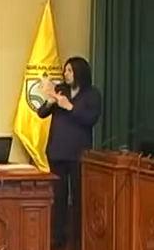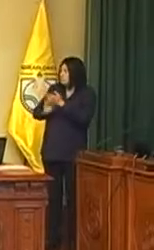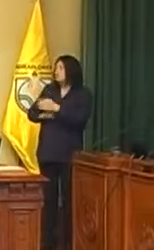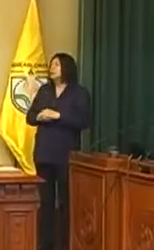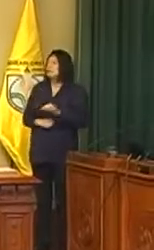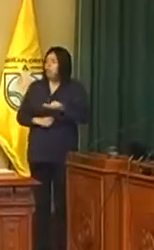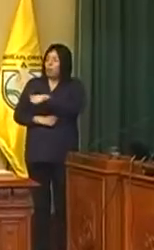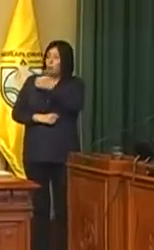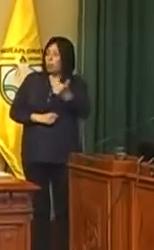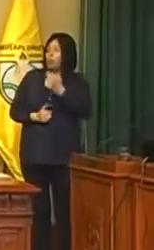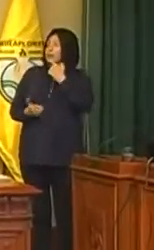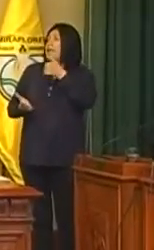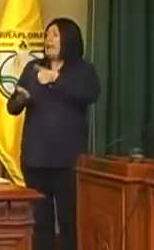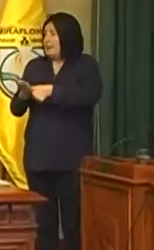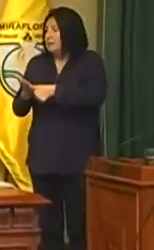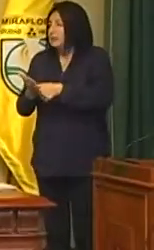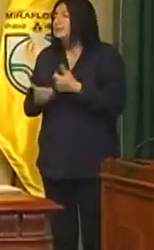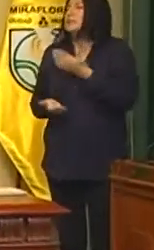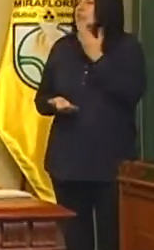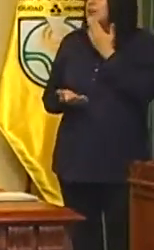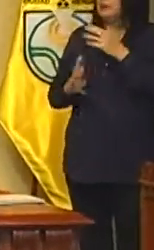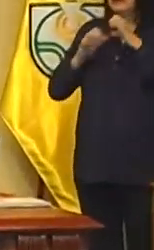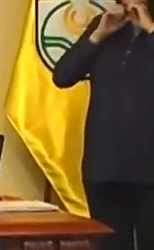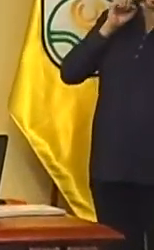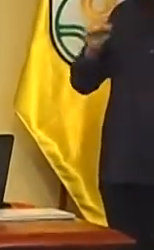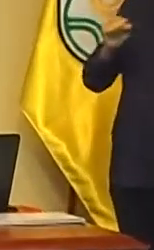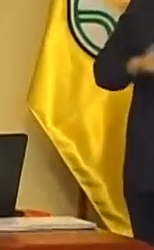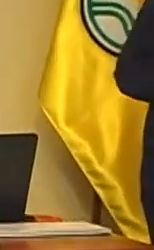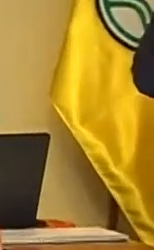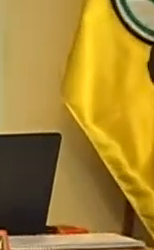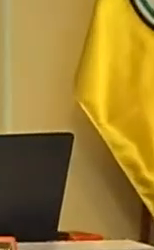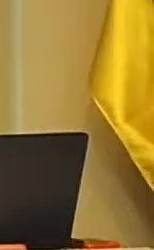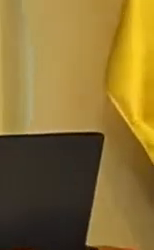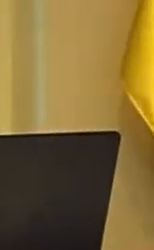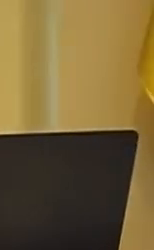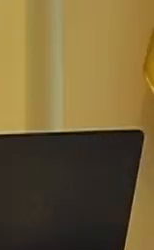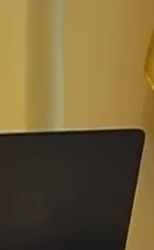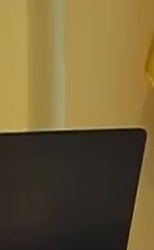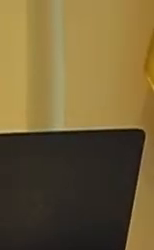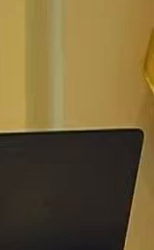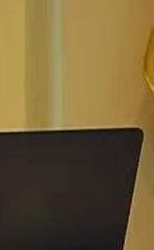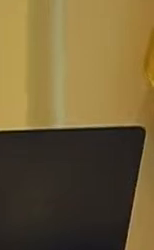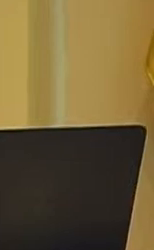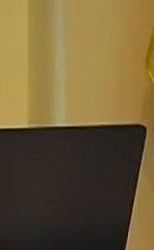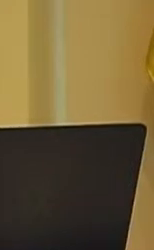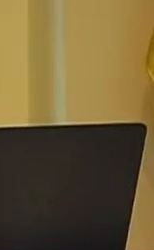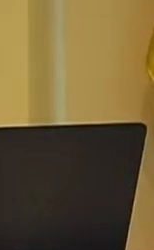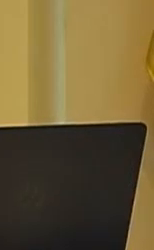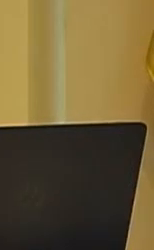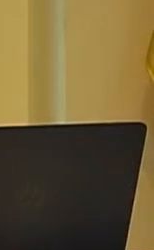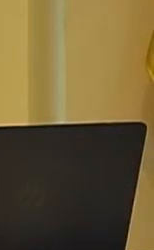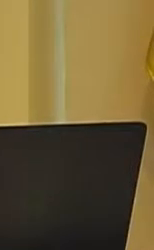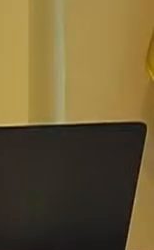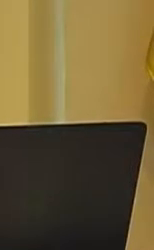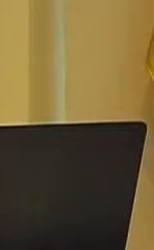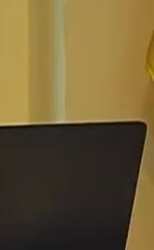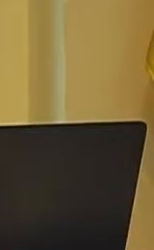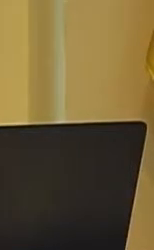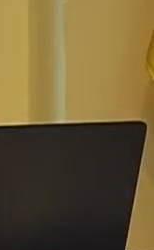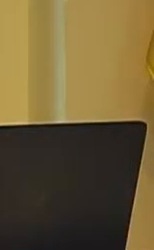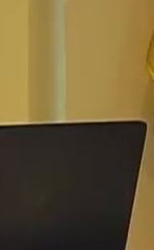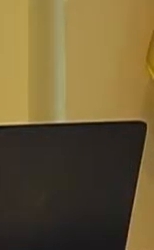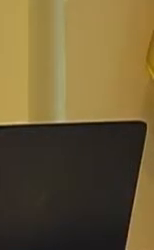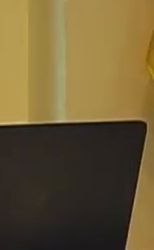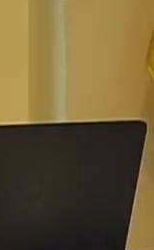La otra comunicación es remitida por el secretario general de Cáritas Lima, Vicaría de la Caridad, doctor